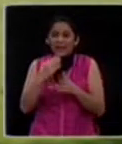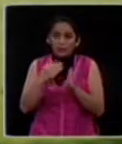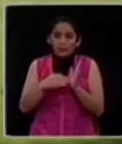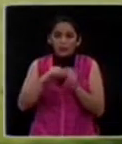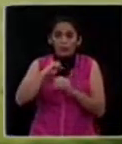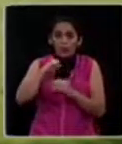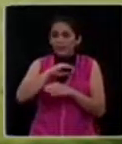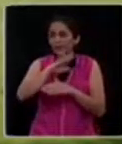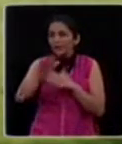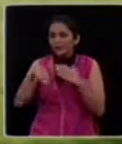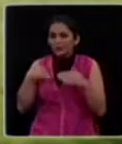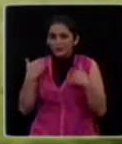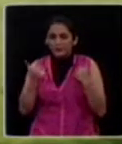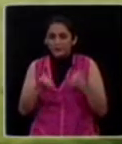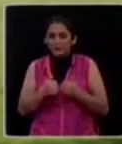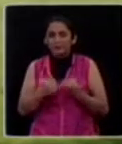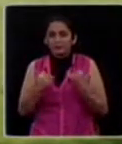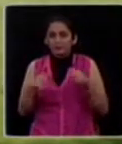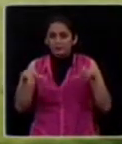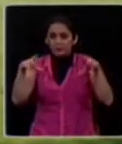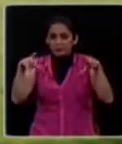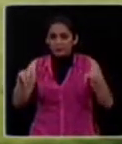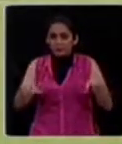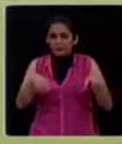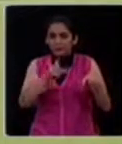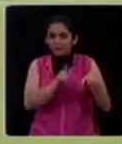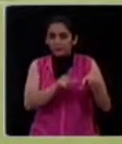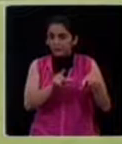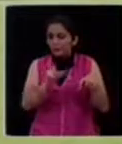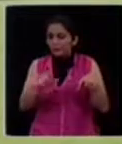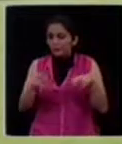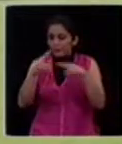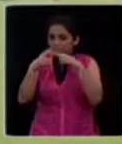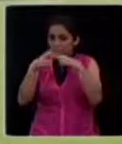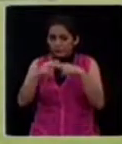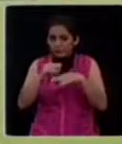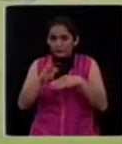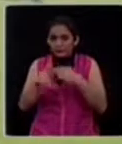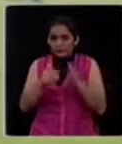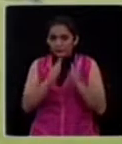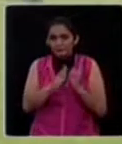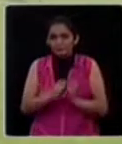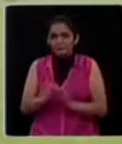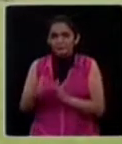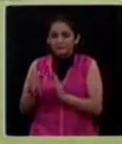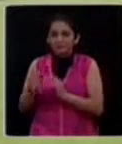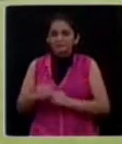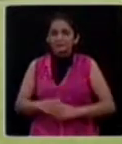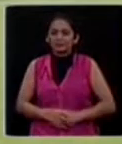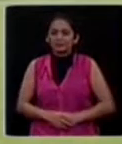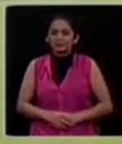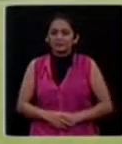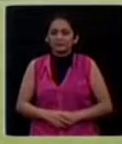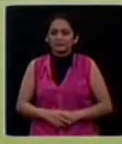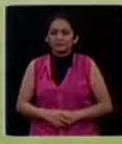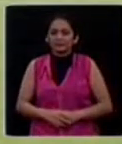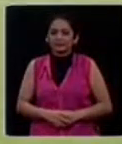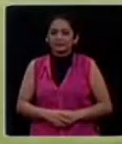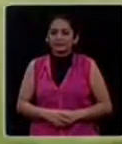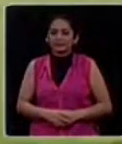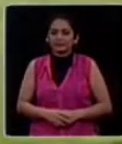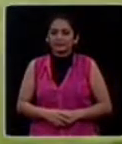Liga es con Viteri en el arco, Nazareno, Canga, Salaberry y Henry Quiñones en defensa, Intriago, Hidalgo, Vega y Betancur en el medio campo, y en